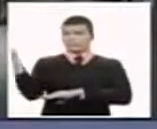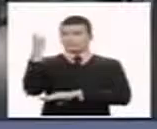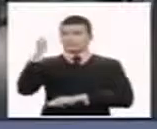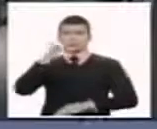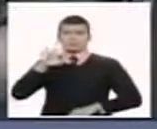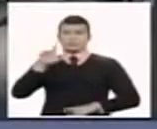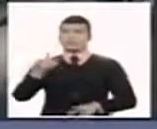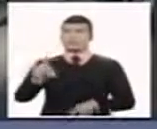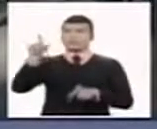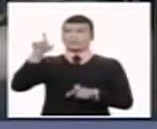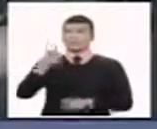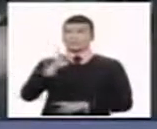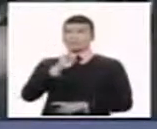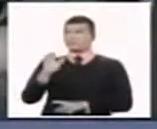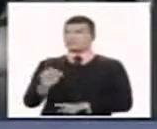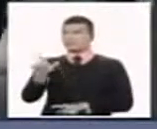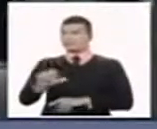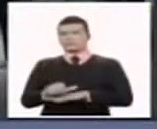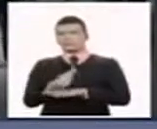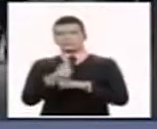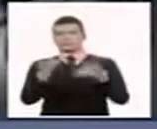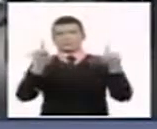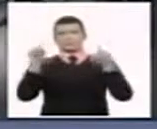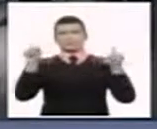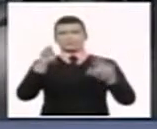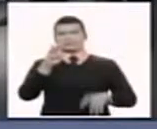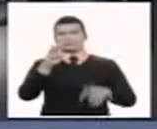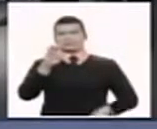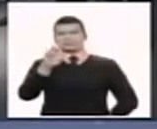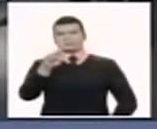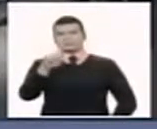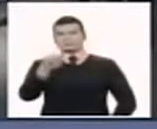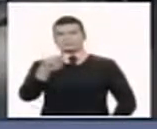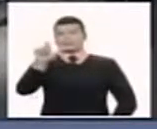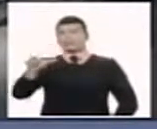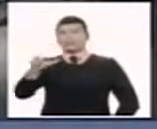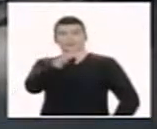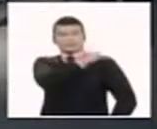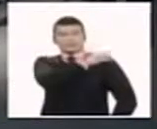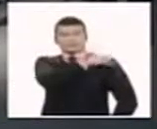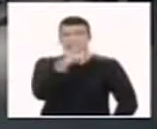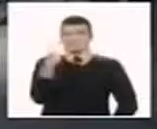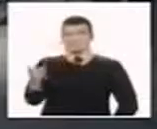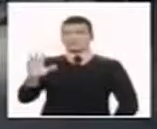estado involucrados en el homicidio del periodista Jaime Garzón.